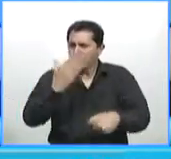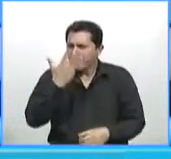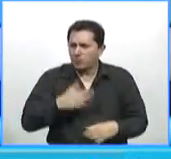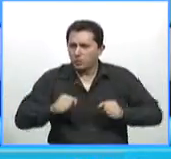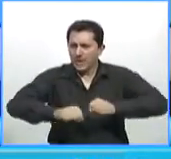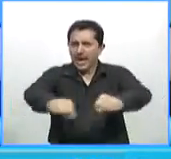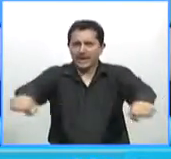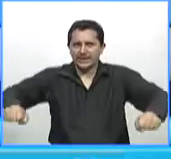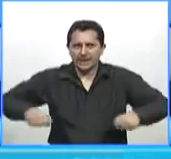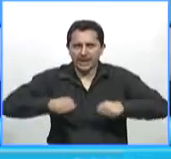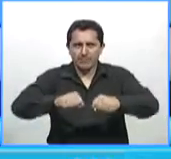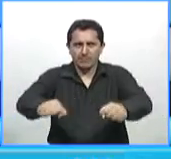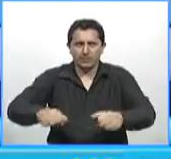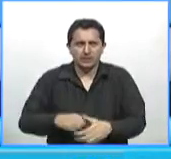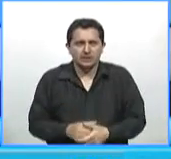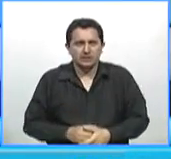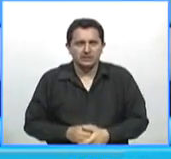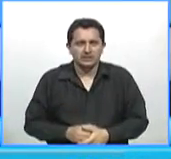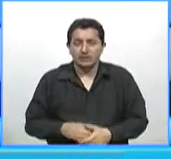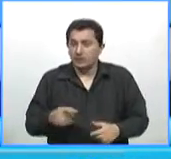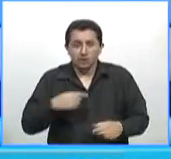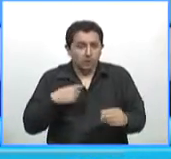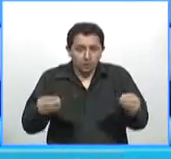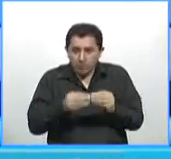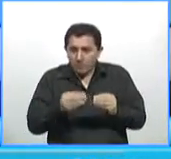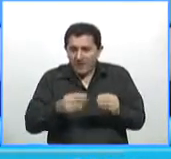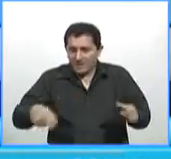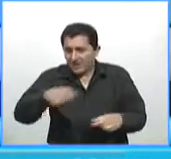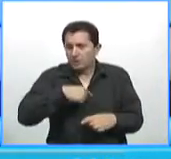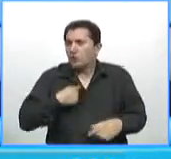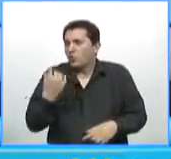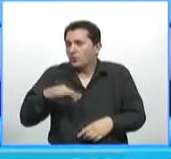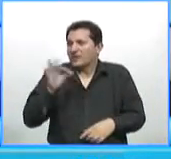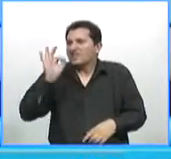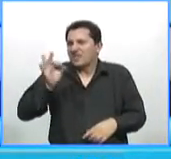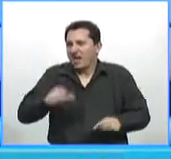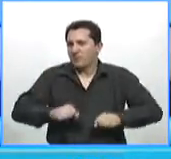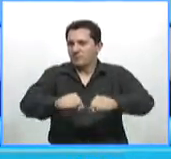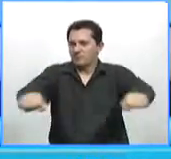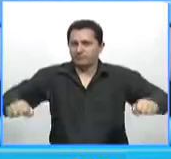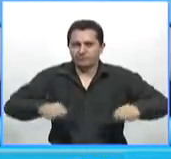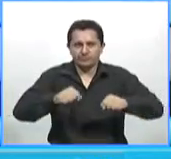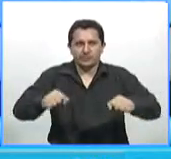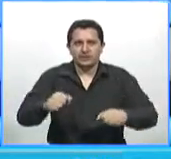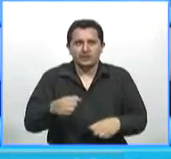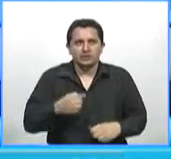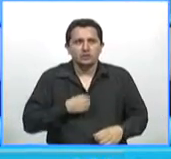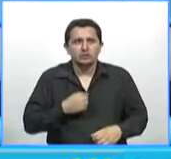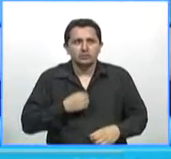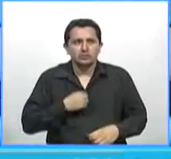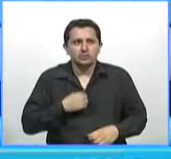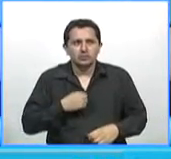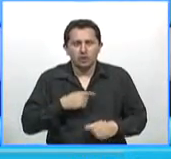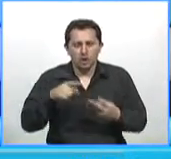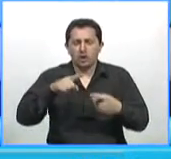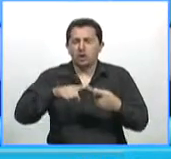remar. Y la realidad es que, claro, de todas, tal vez yo soy la que rema. Pero ¿qué pasó? Me puse... con